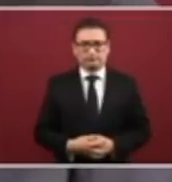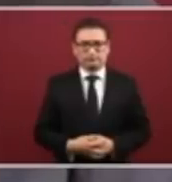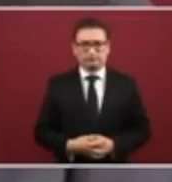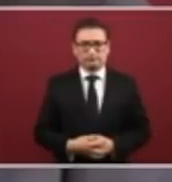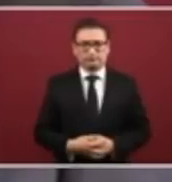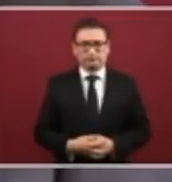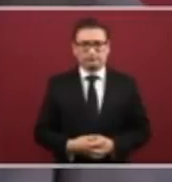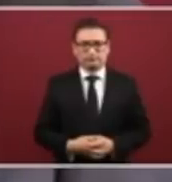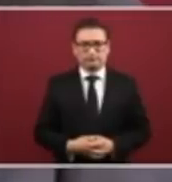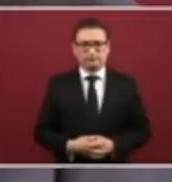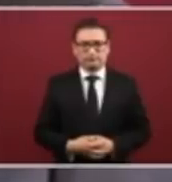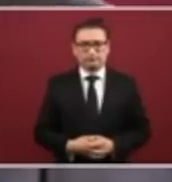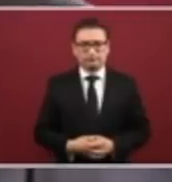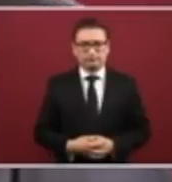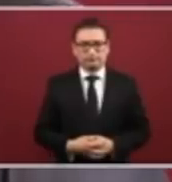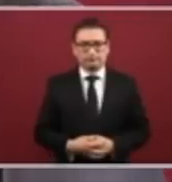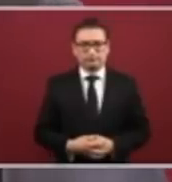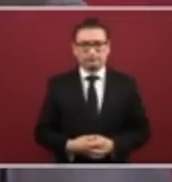Se van a crear